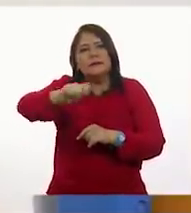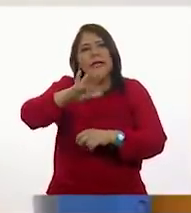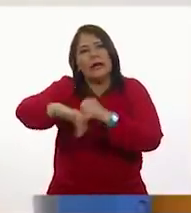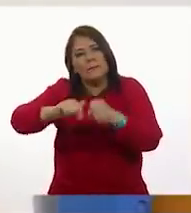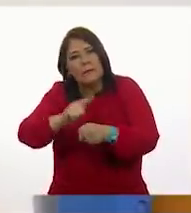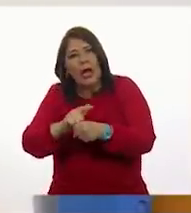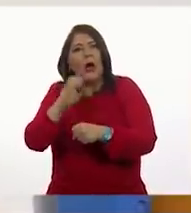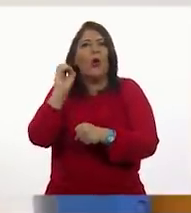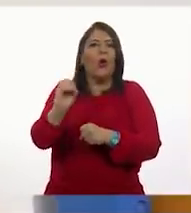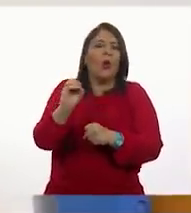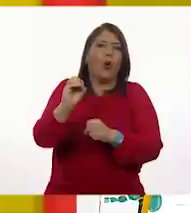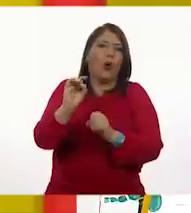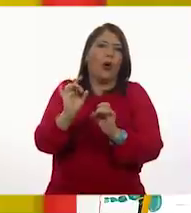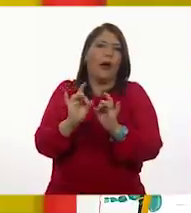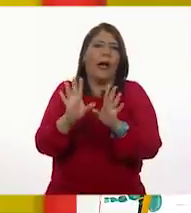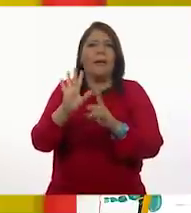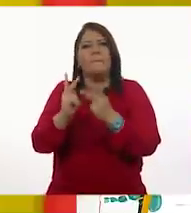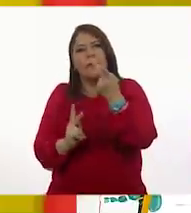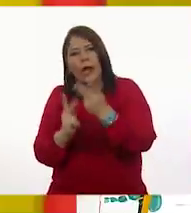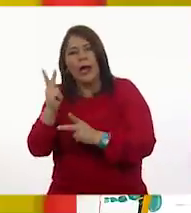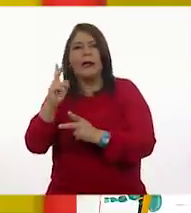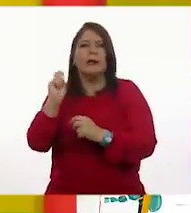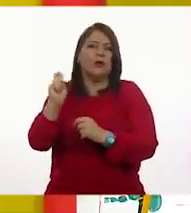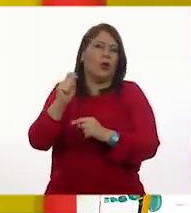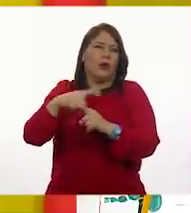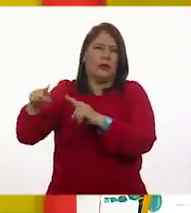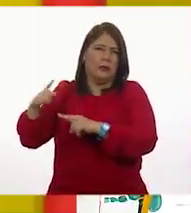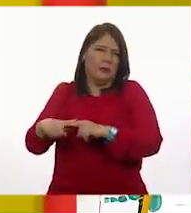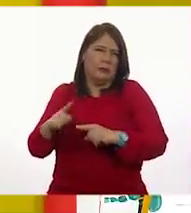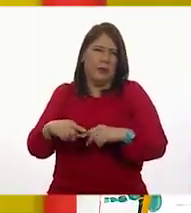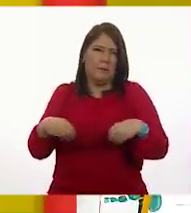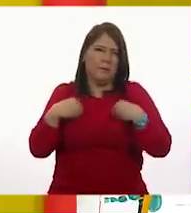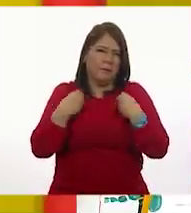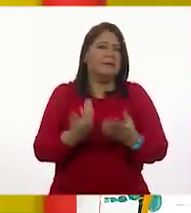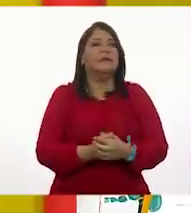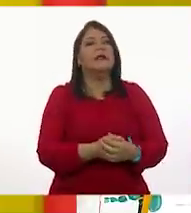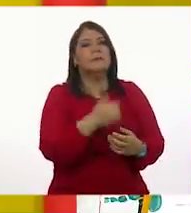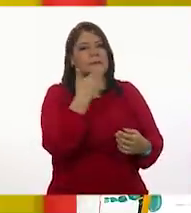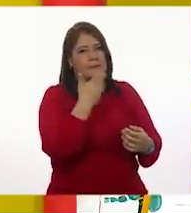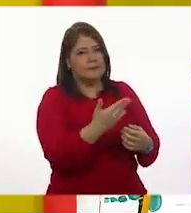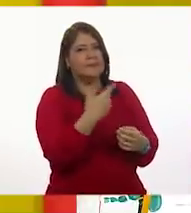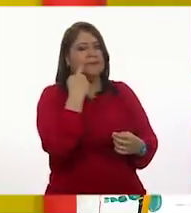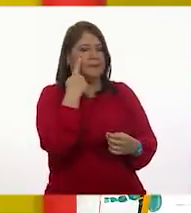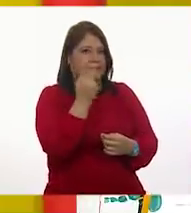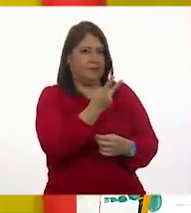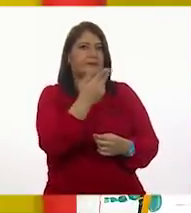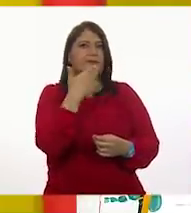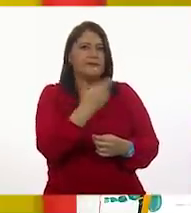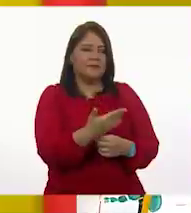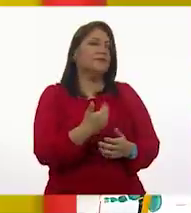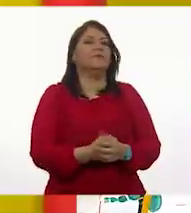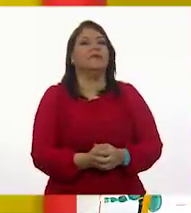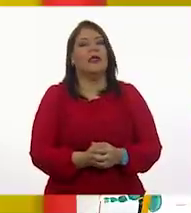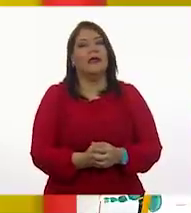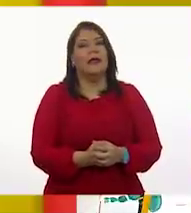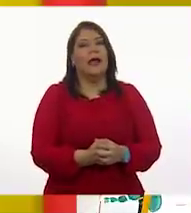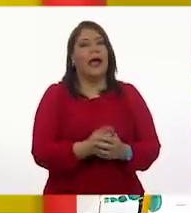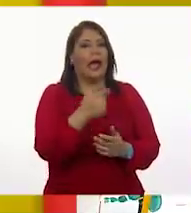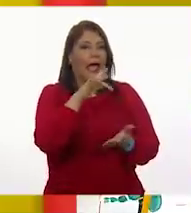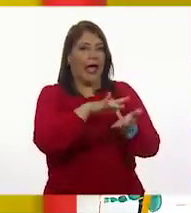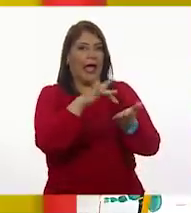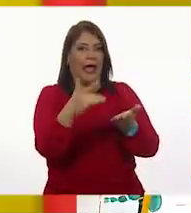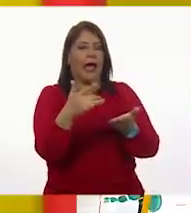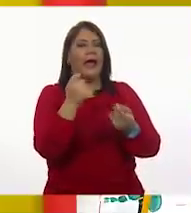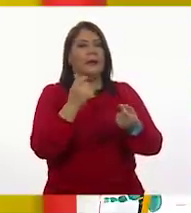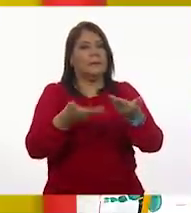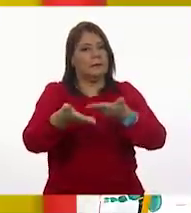otros seres vivos también. Muy bien, Panchito. Muy bien, Oscar. Bueno, pues ahora, gracias por compartir